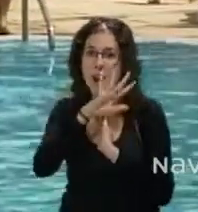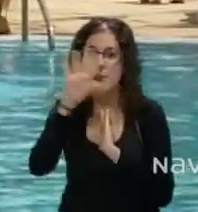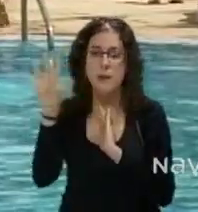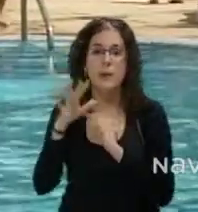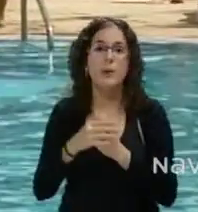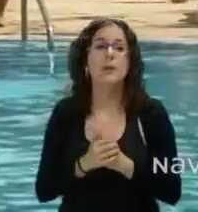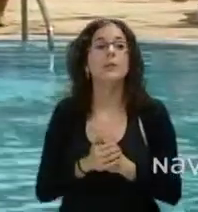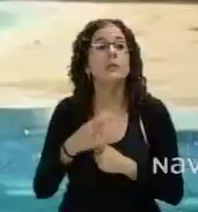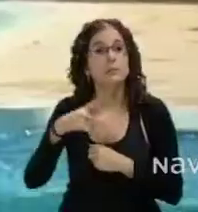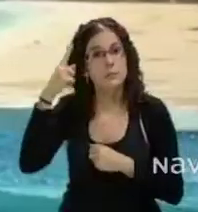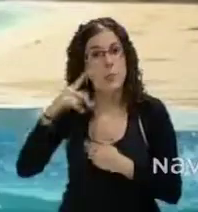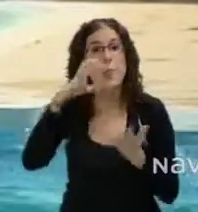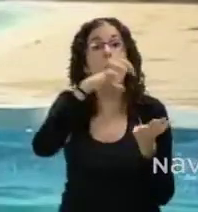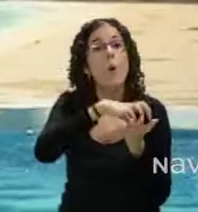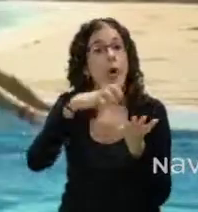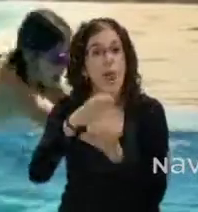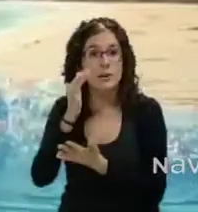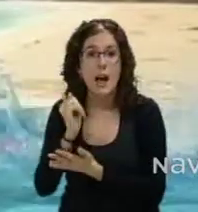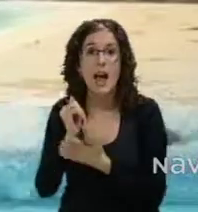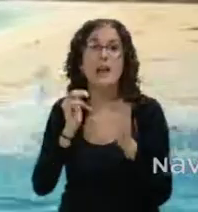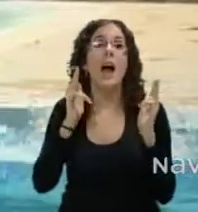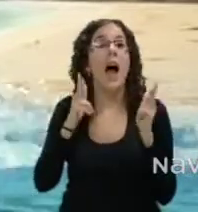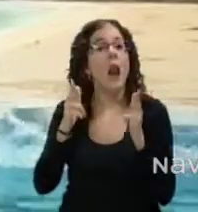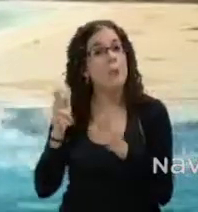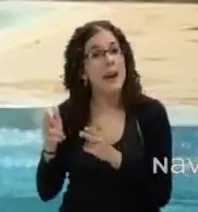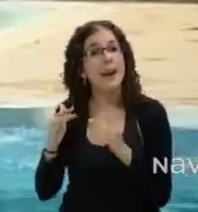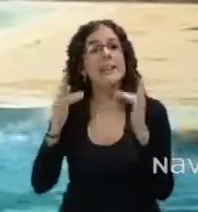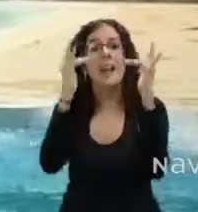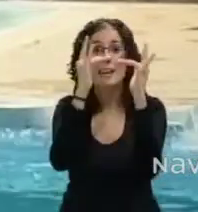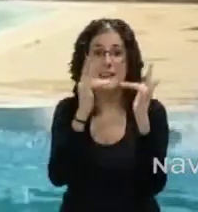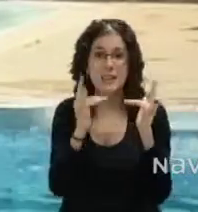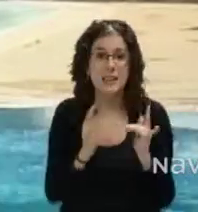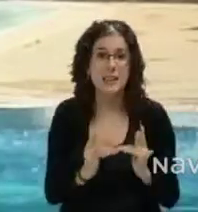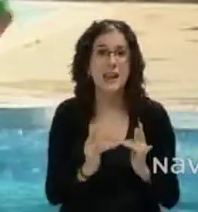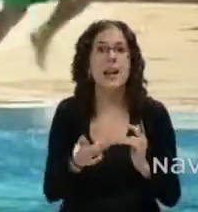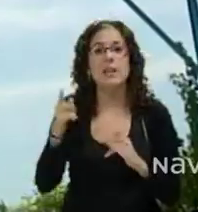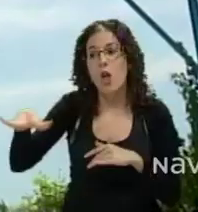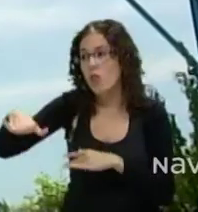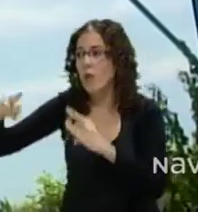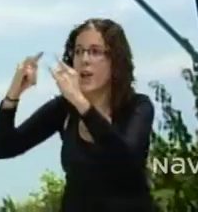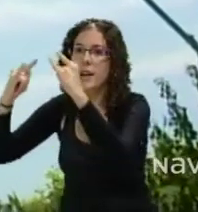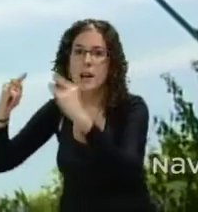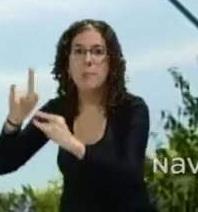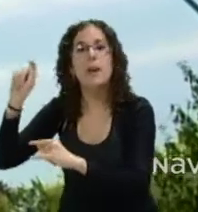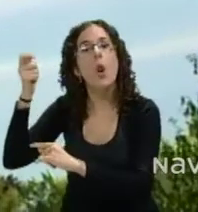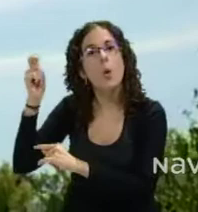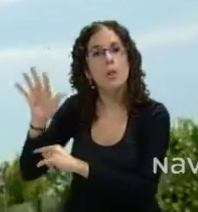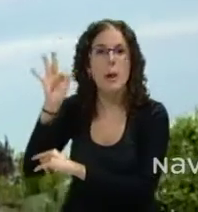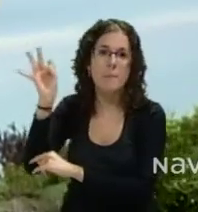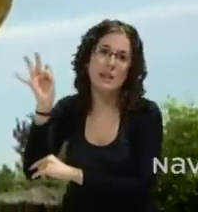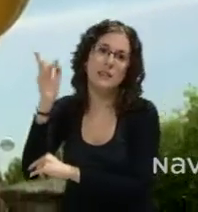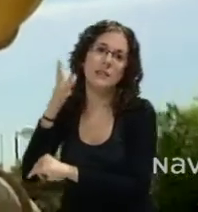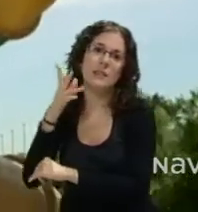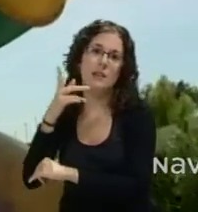albergue, habitaciones con literas para 150 personas, tenemos parcelas de camping con luz y agua y desagüe.